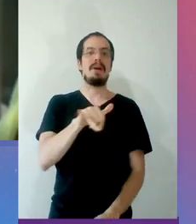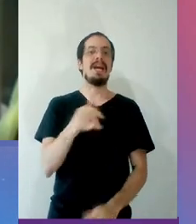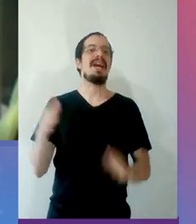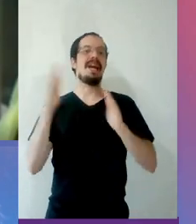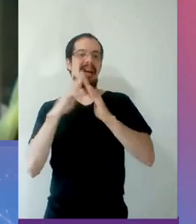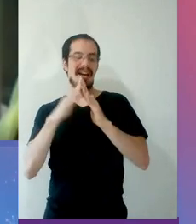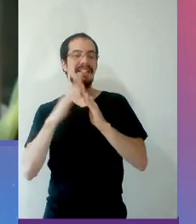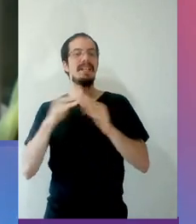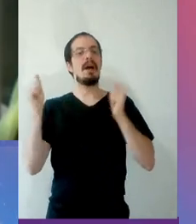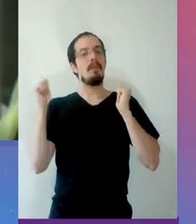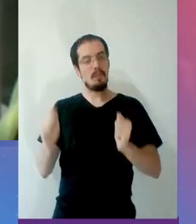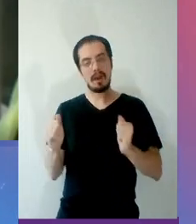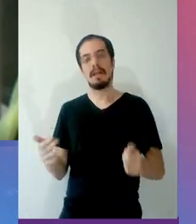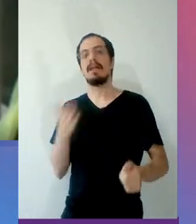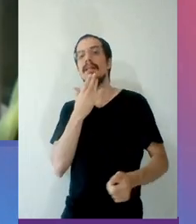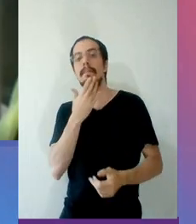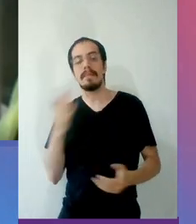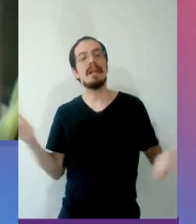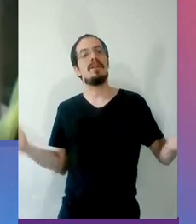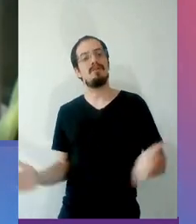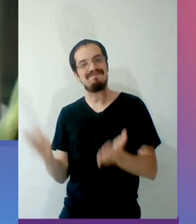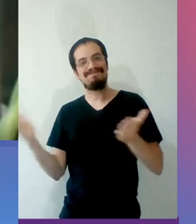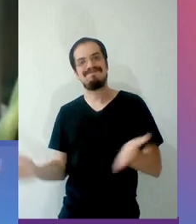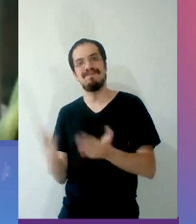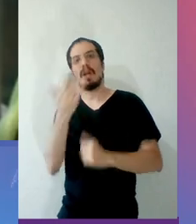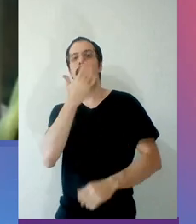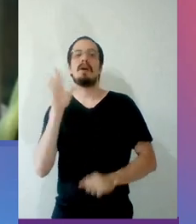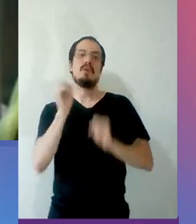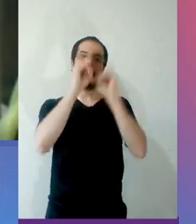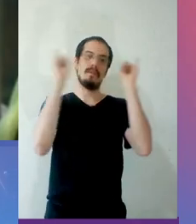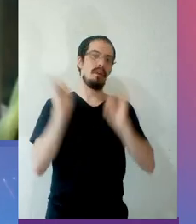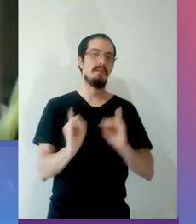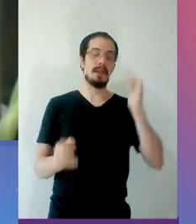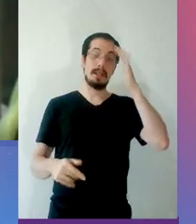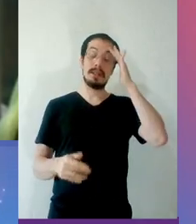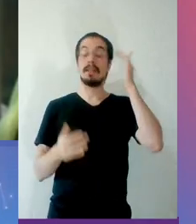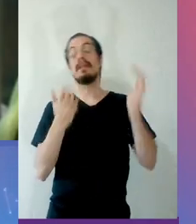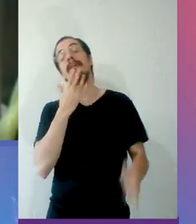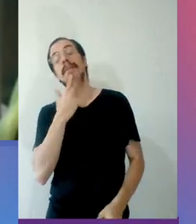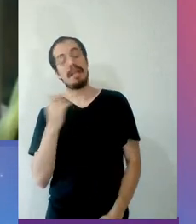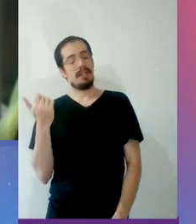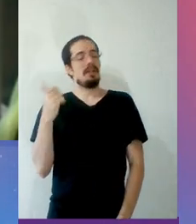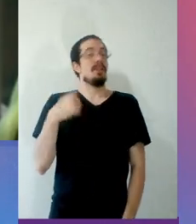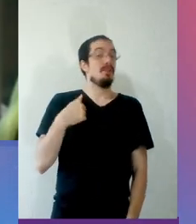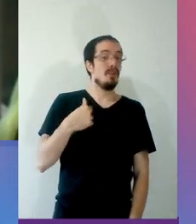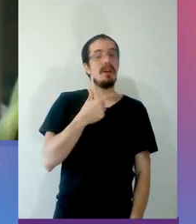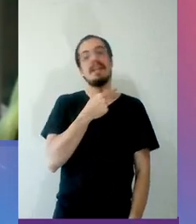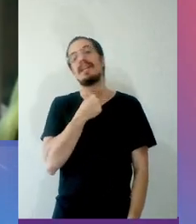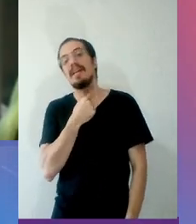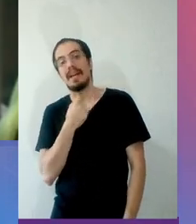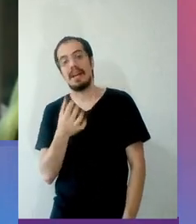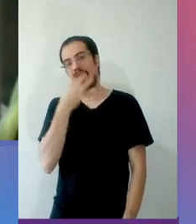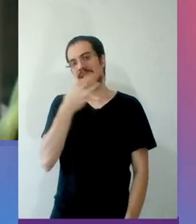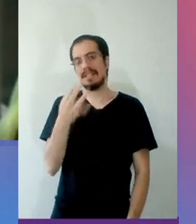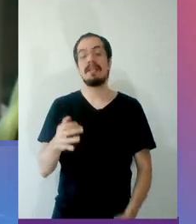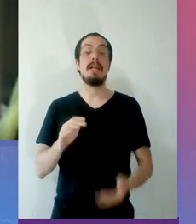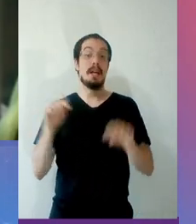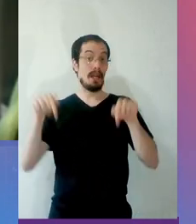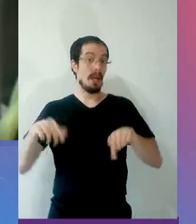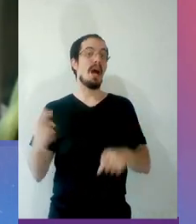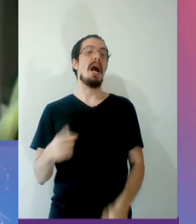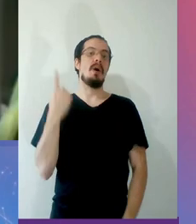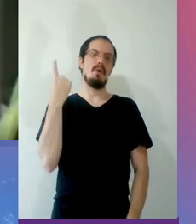puedan también seguir estimulándolo? Y quiero comentarles algo muy bonito que pasó en la pandemia, que las